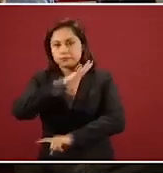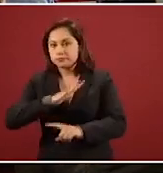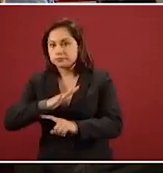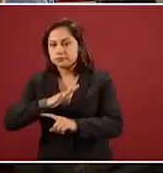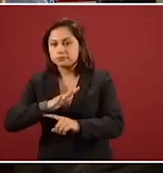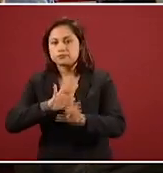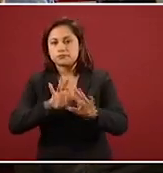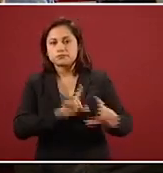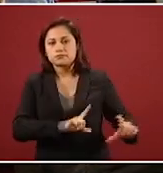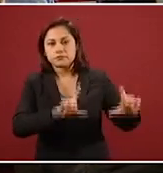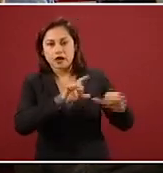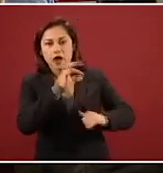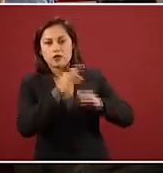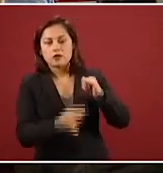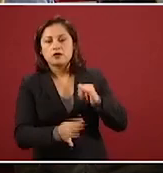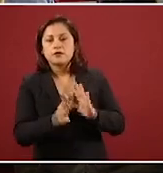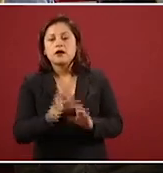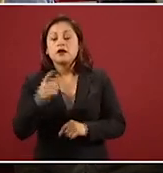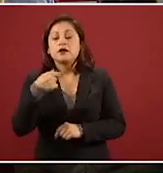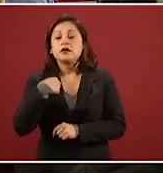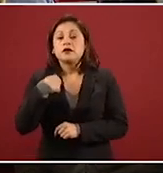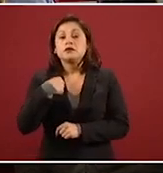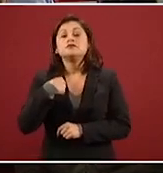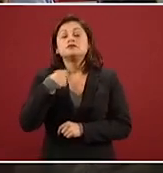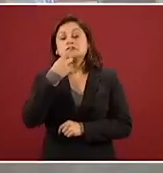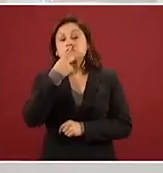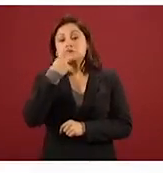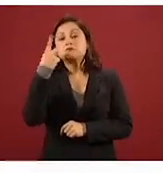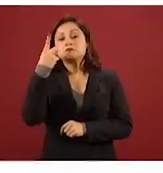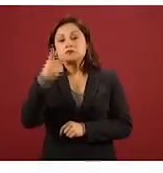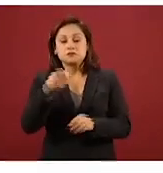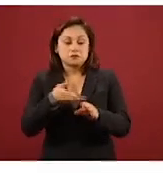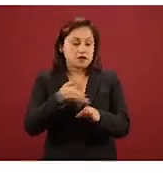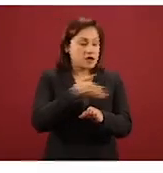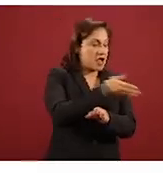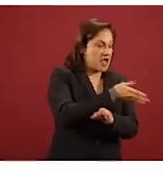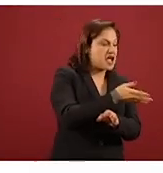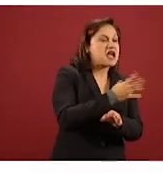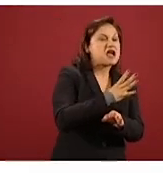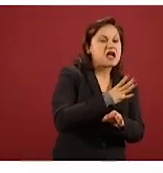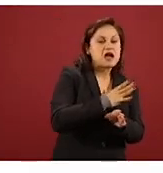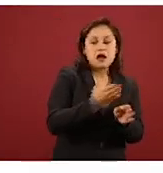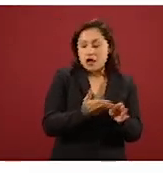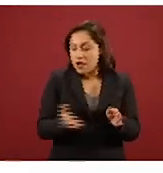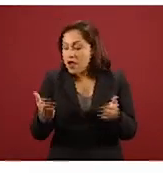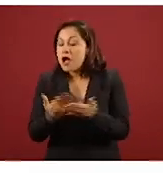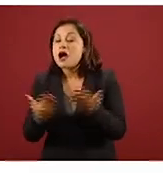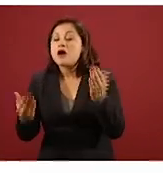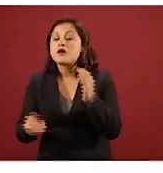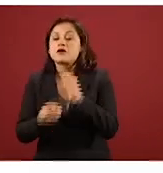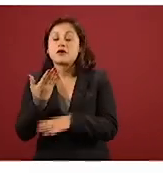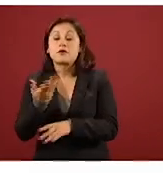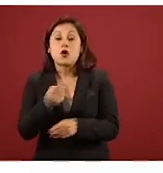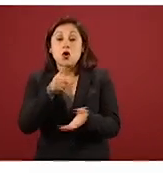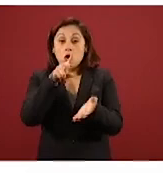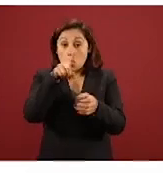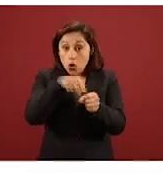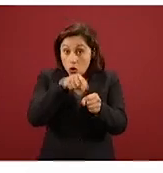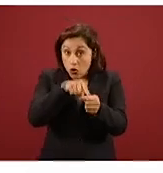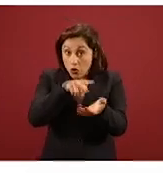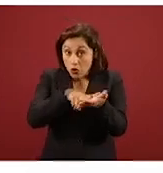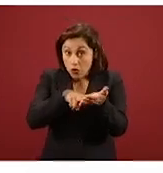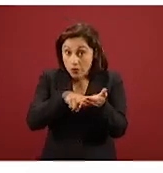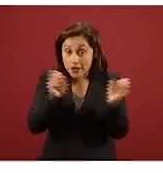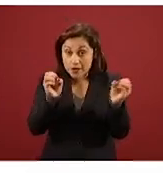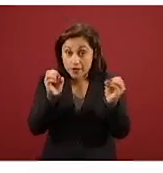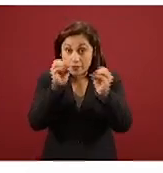para decirles qué es lo que había y qué es lo que pasó. Lo verde oscuro son los capítulos